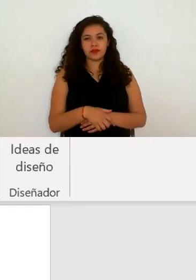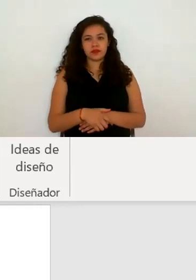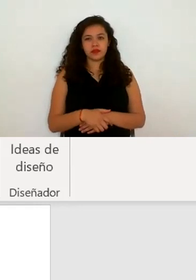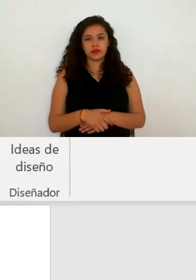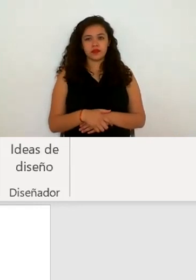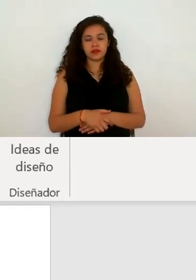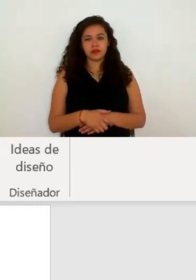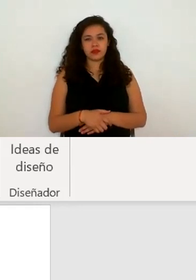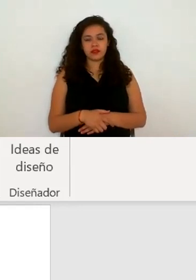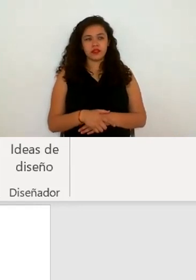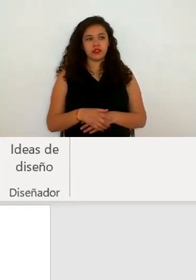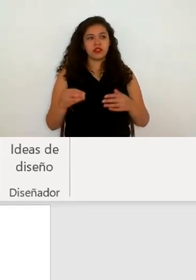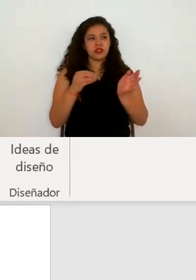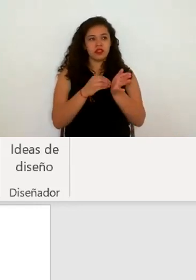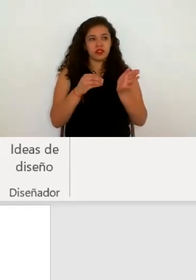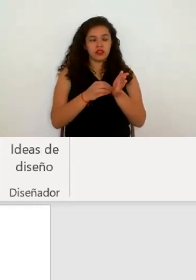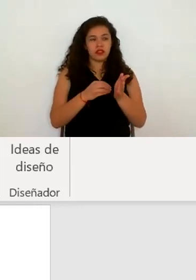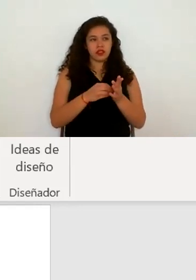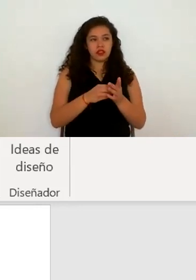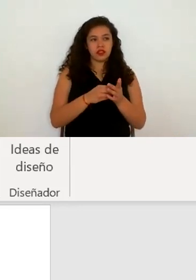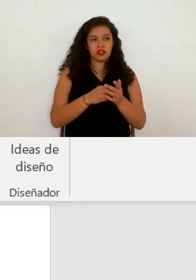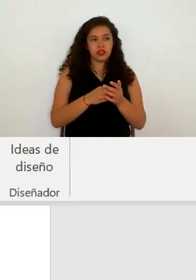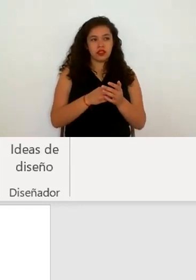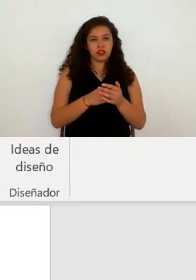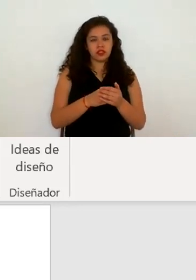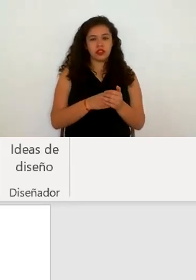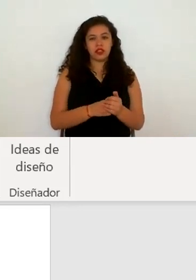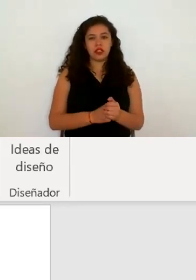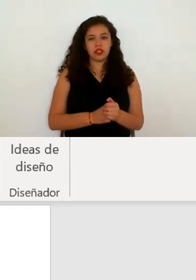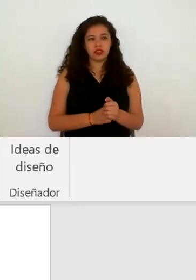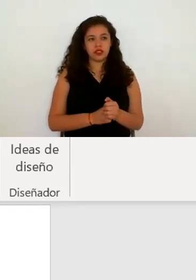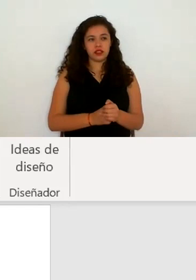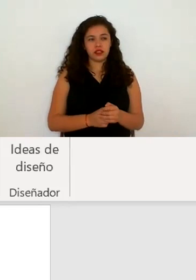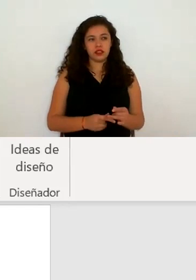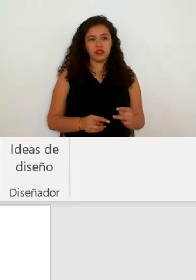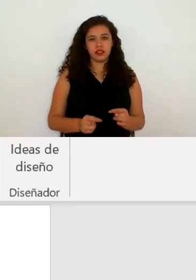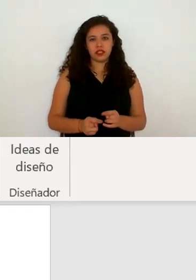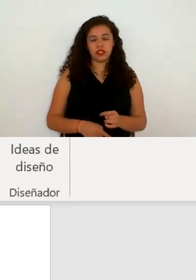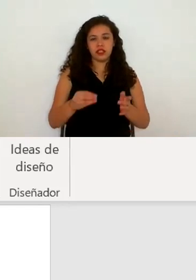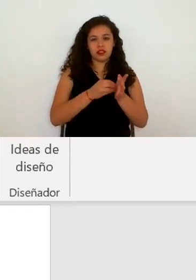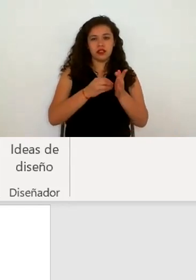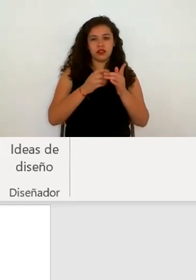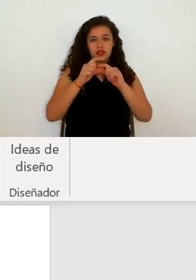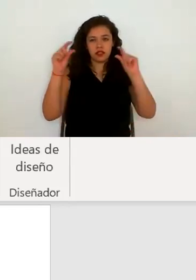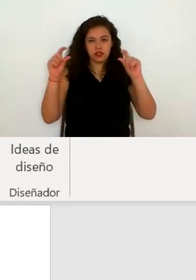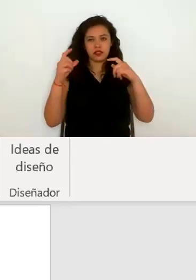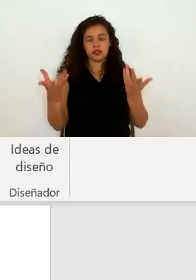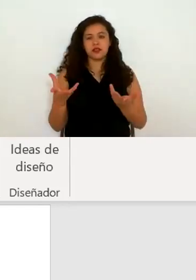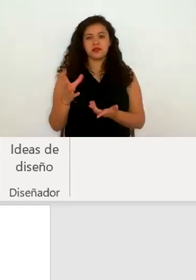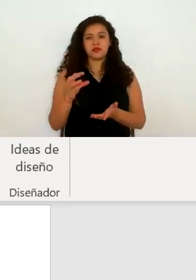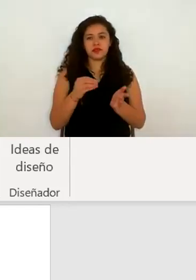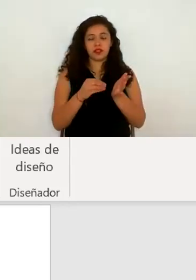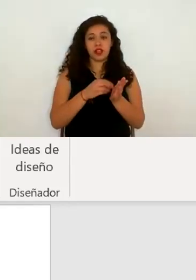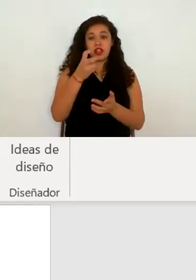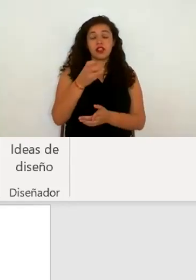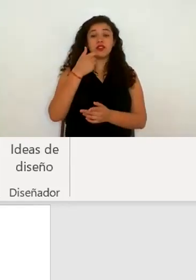De los que están vigentes, imaginemos que estos están abiertos todavía. Entonces, estos no los vamos